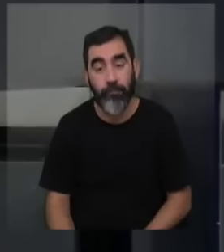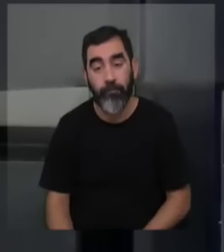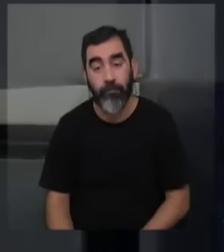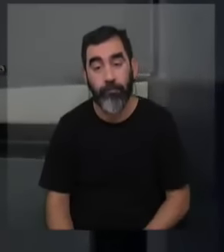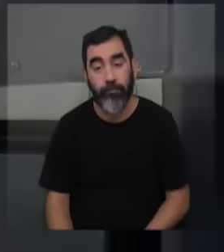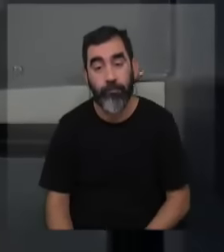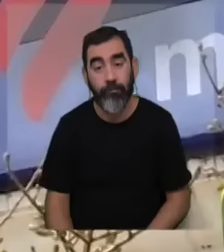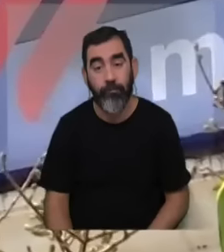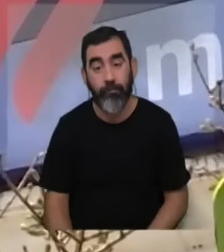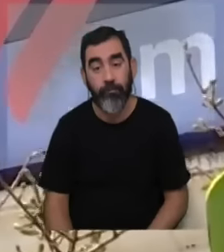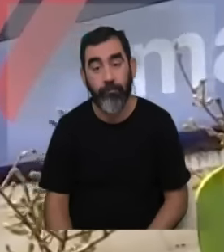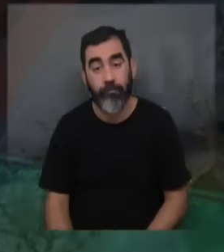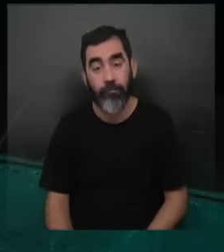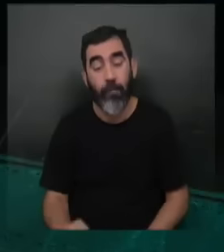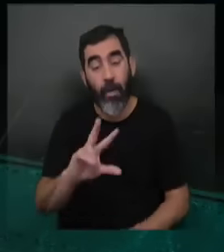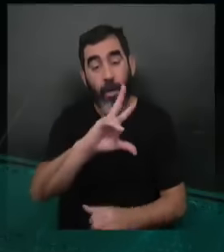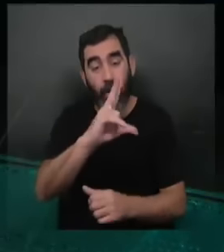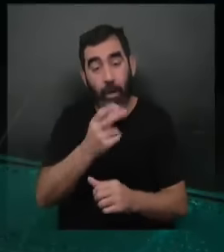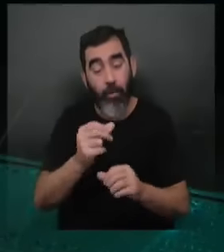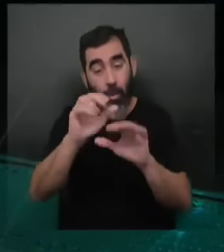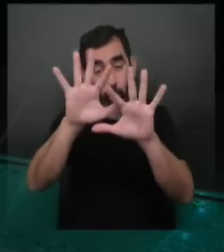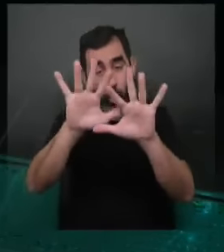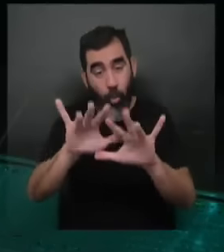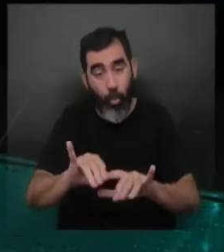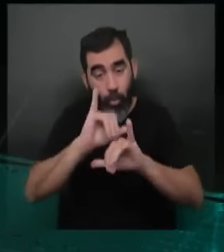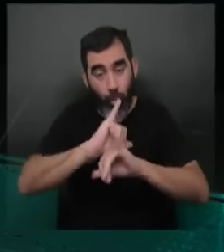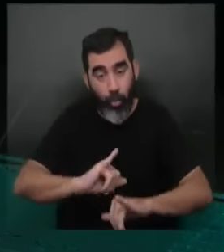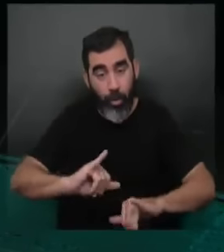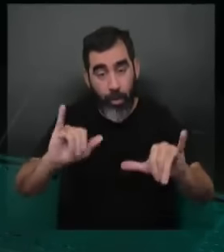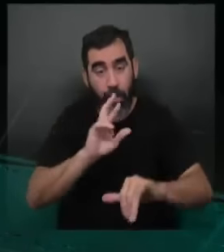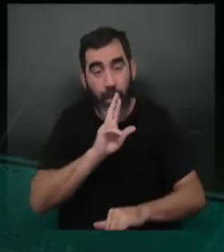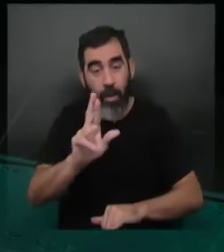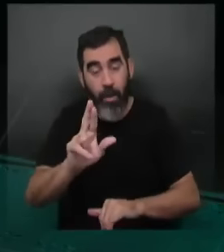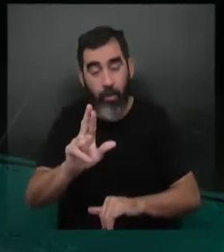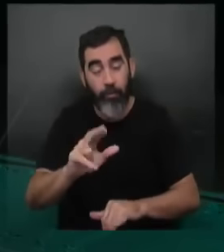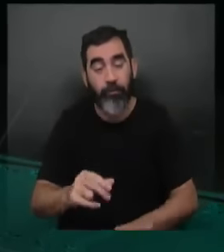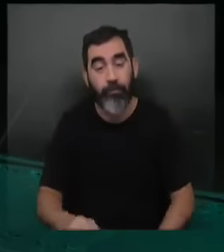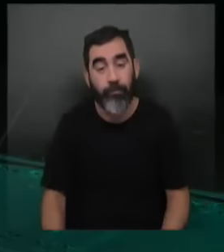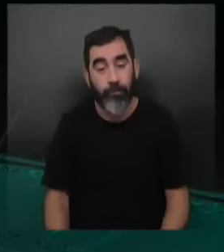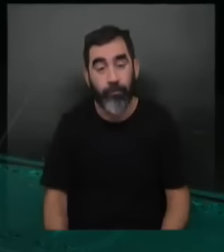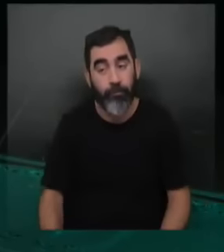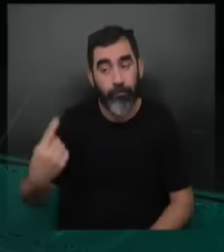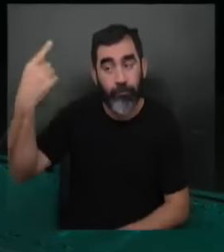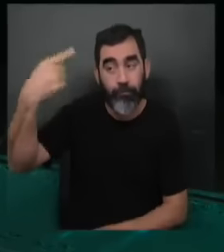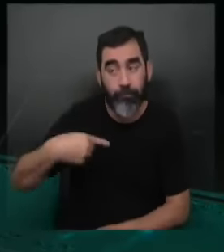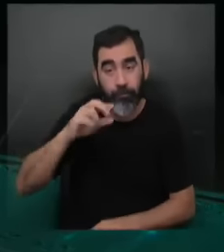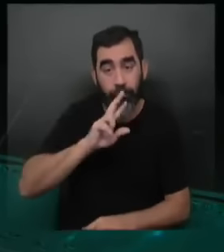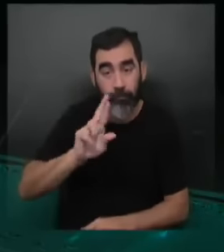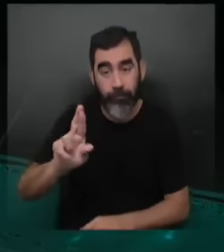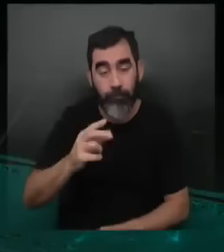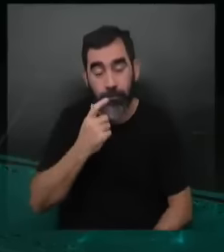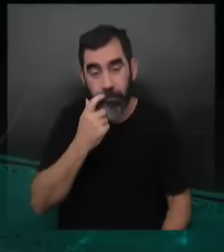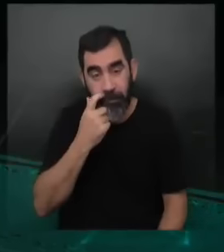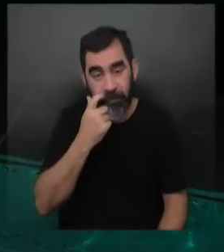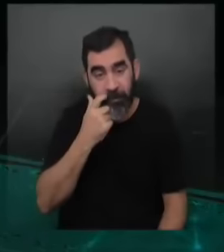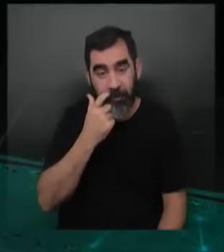colectiva el camu emitió un comunicado en respuesta a esta ordenanza del Ministerio